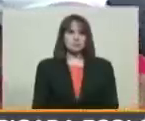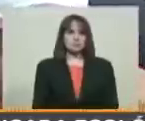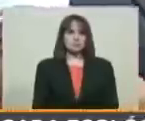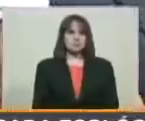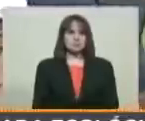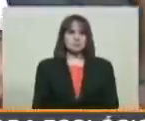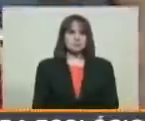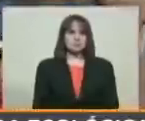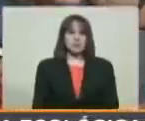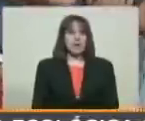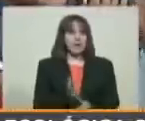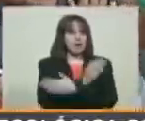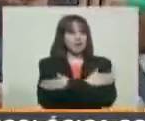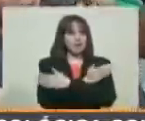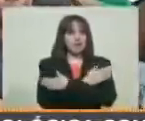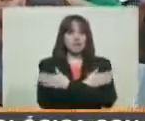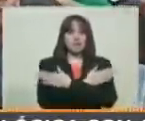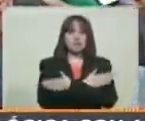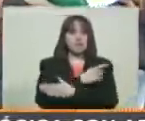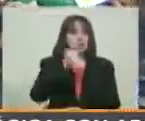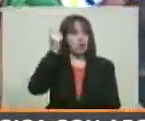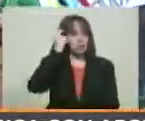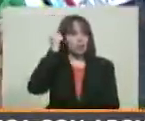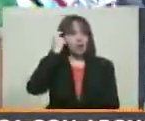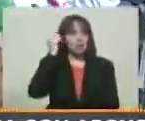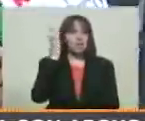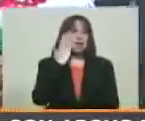Bueno, felicitaciones por el Día de las Madres.